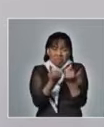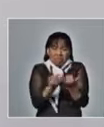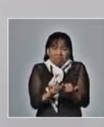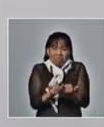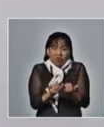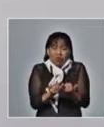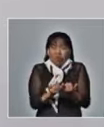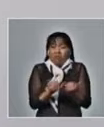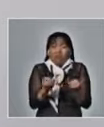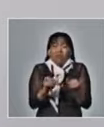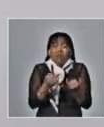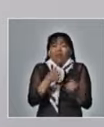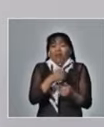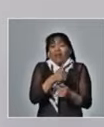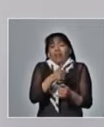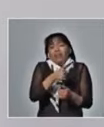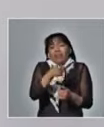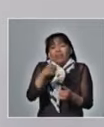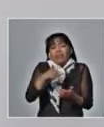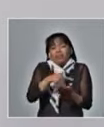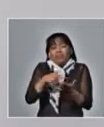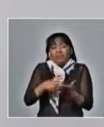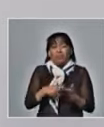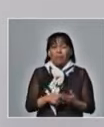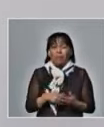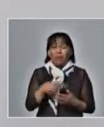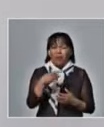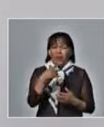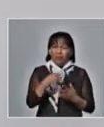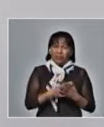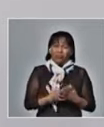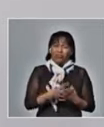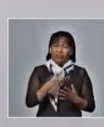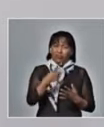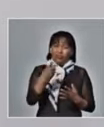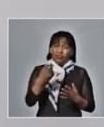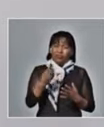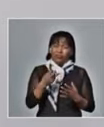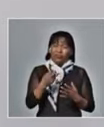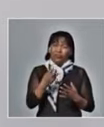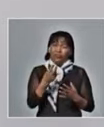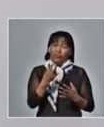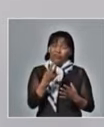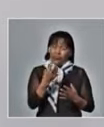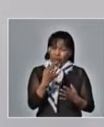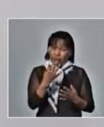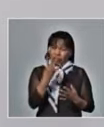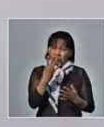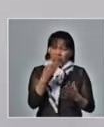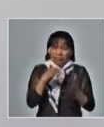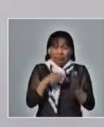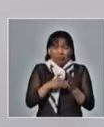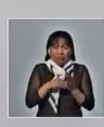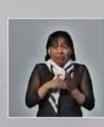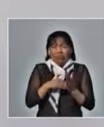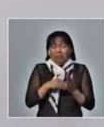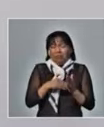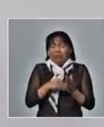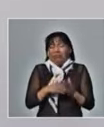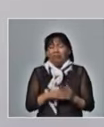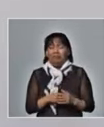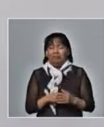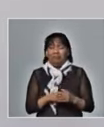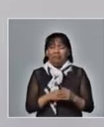ayer. Solo en 2017 hubo más de 54 mil delitos del fuero común. Somos de los primeros lugares en el país en ese